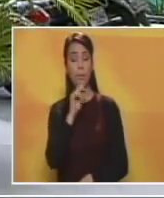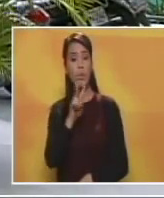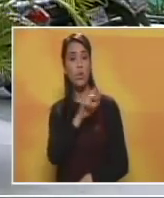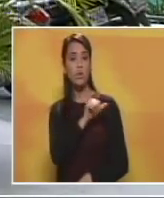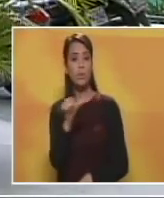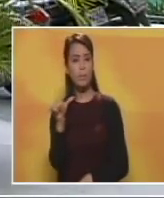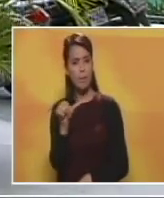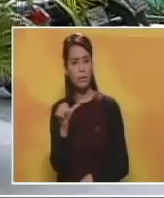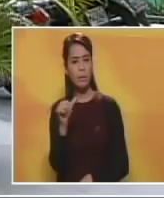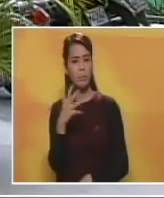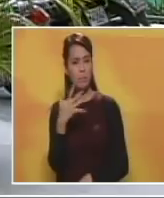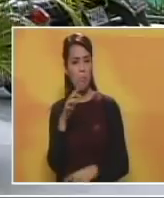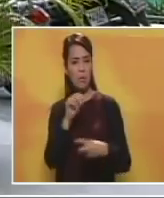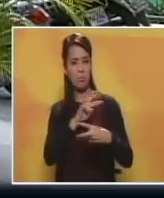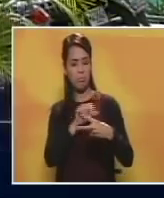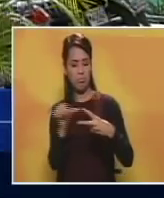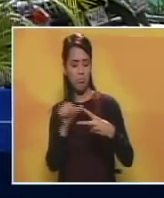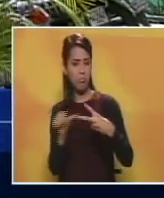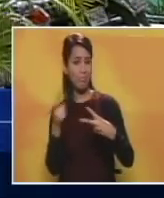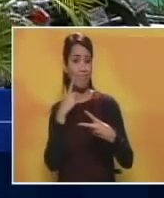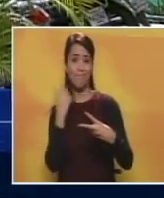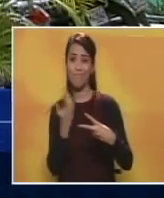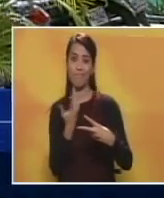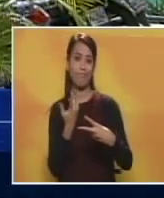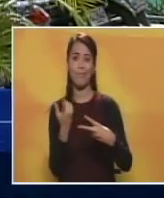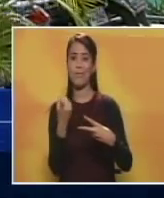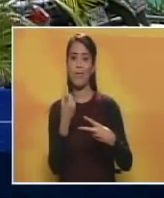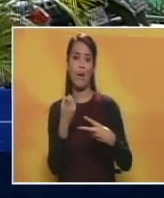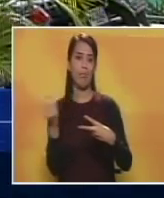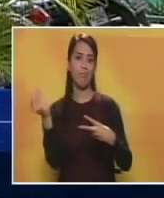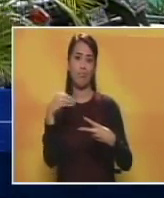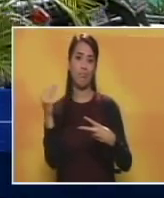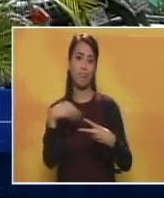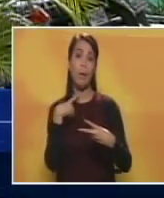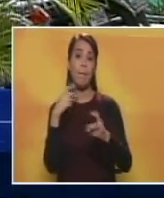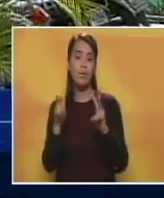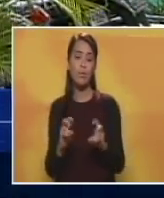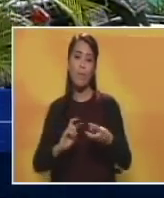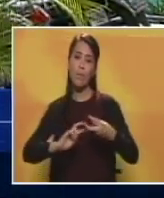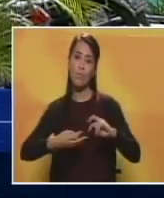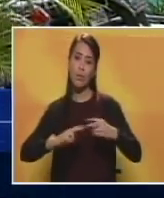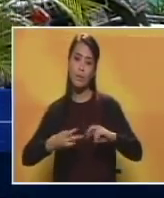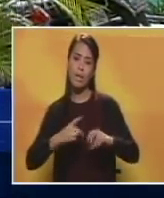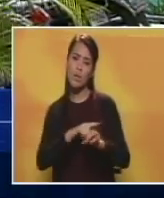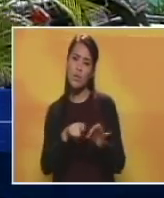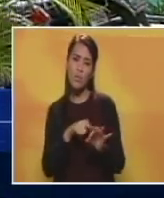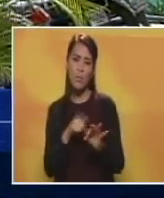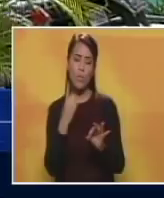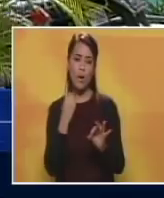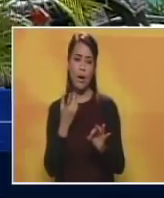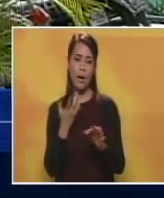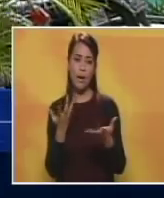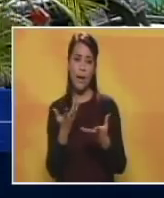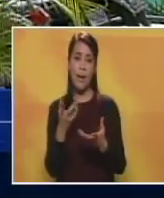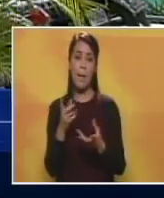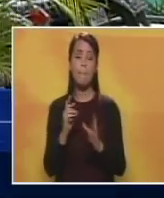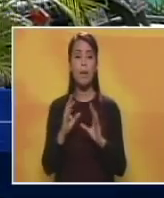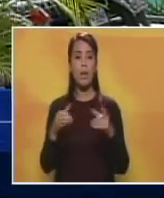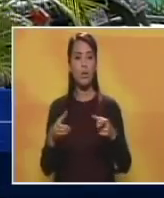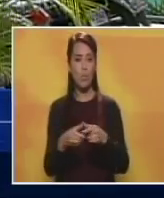semanas podrían ser insuficientes para calibrar el nuevo cono monetario para los